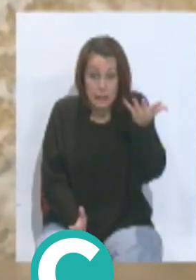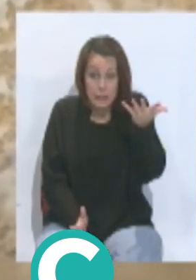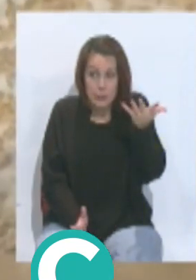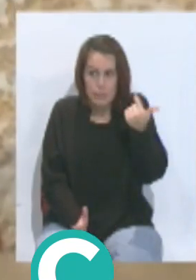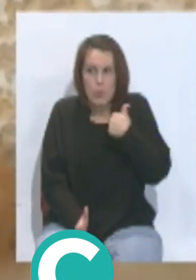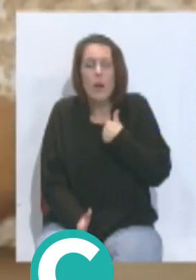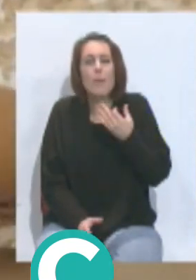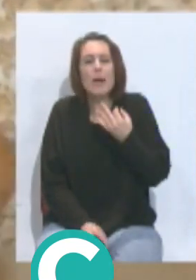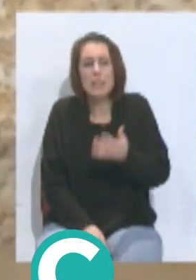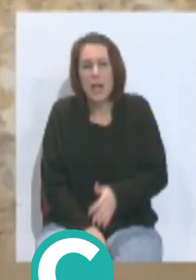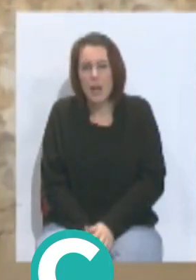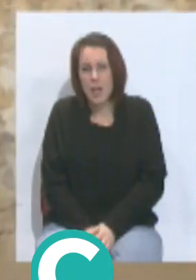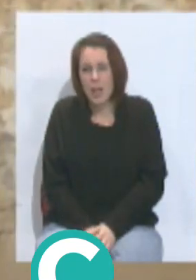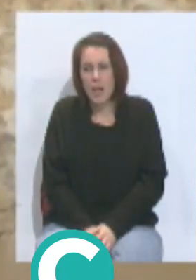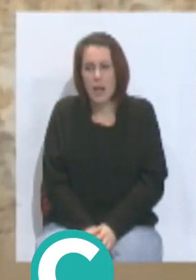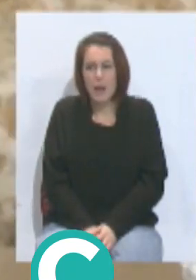Digo, ¿qué pasa?